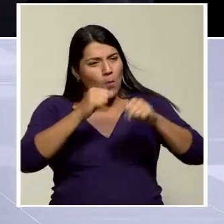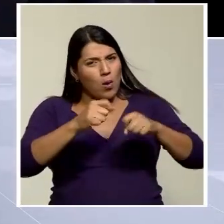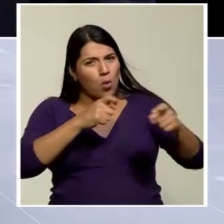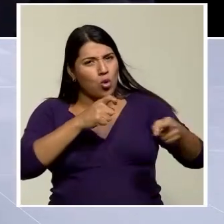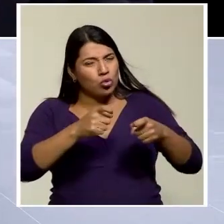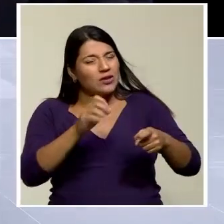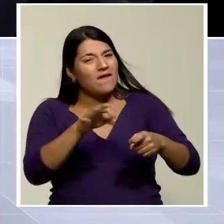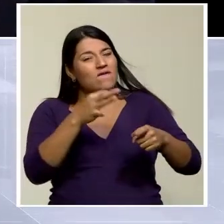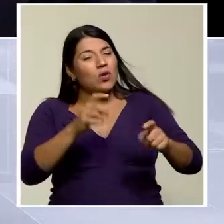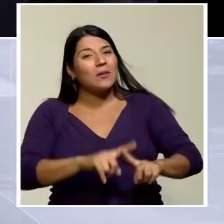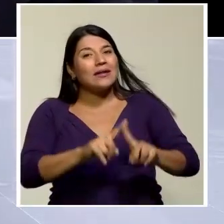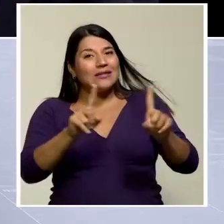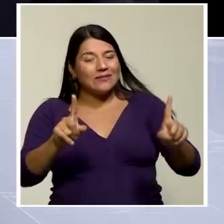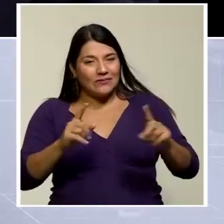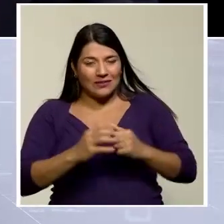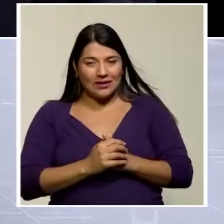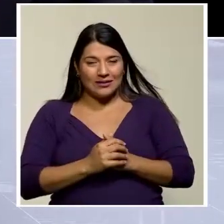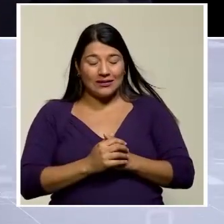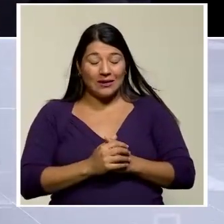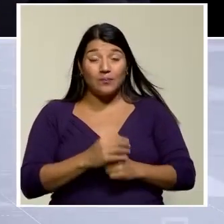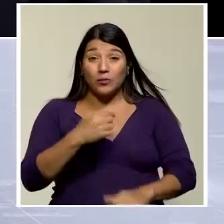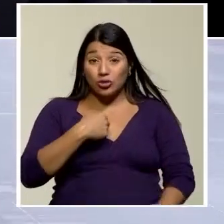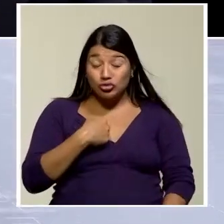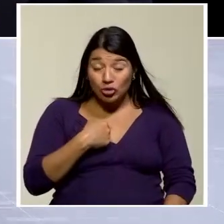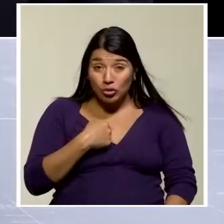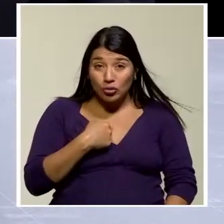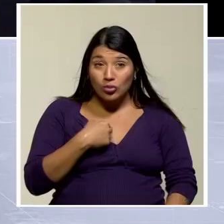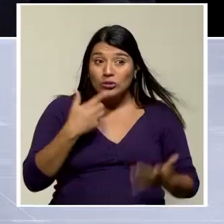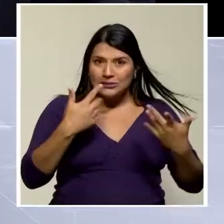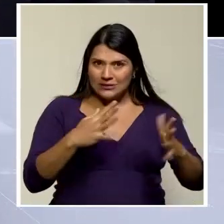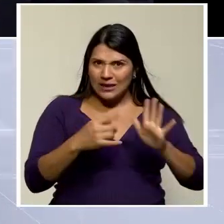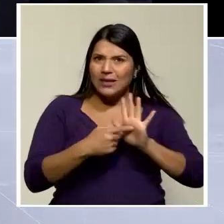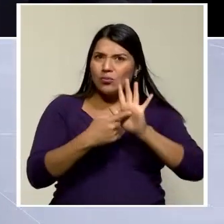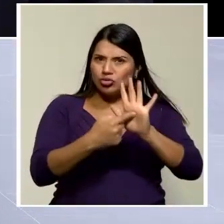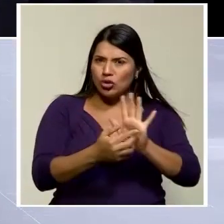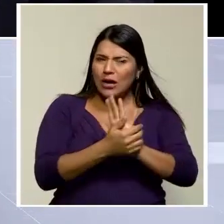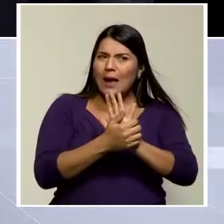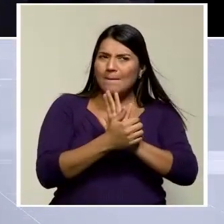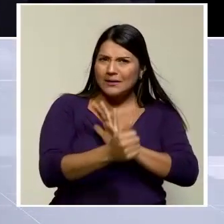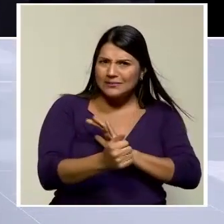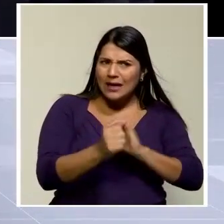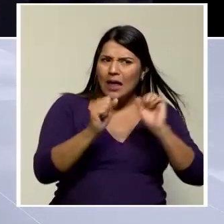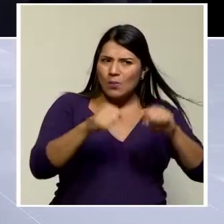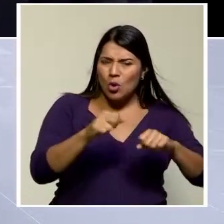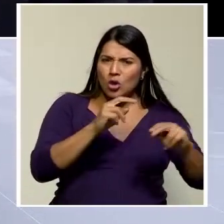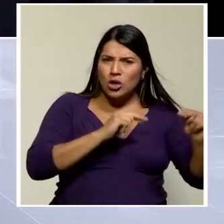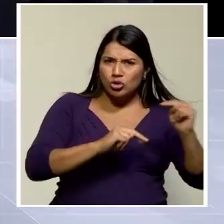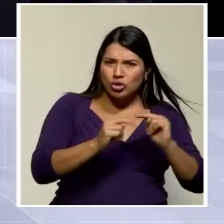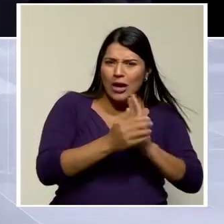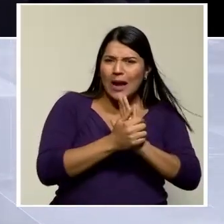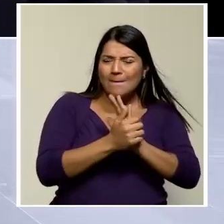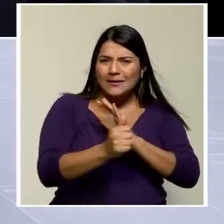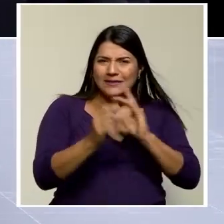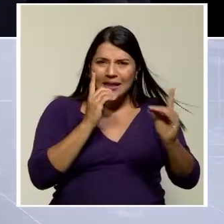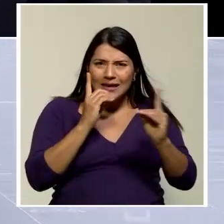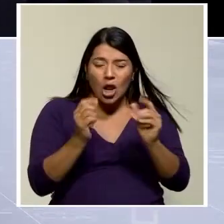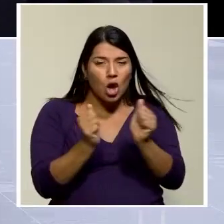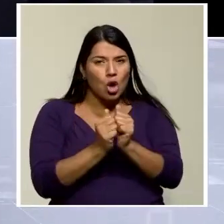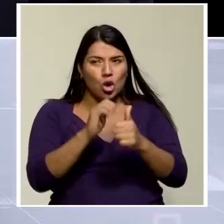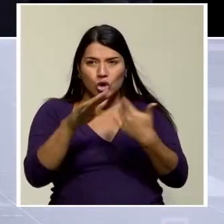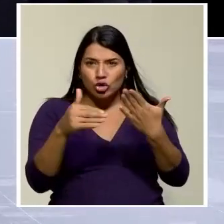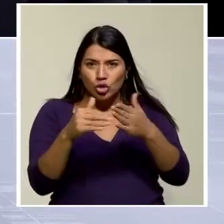forma distinta. Yo he demostrado capacidad de negociación, capacidad de diálogo con todos los